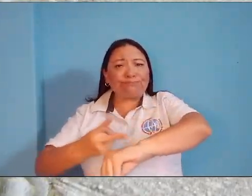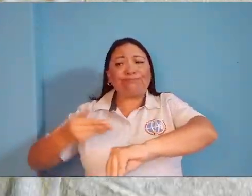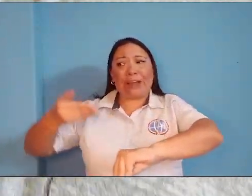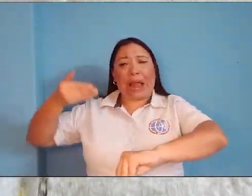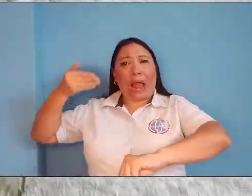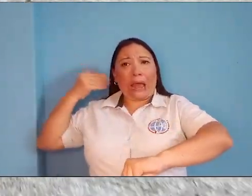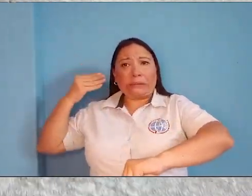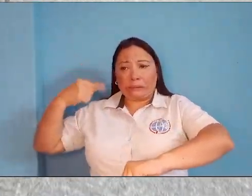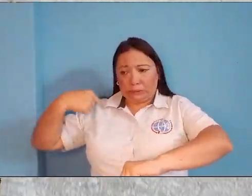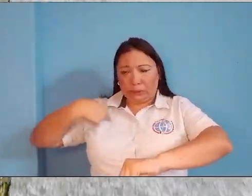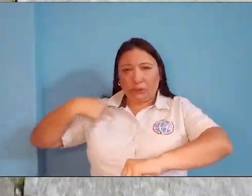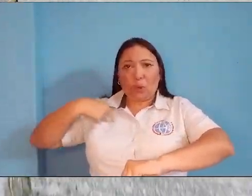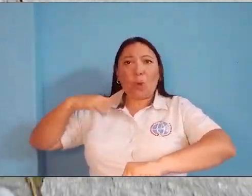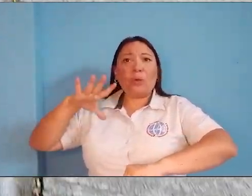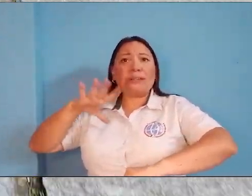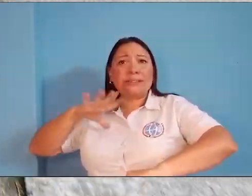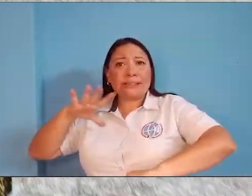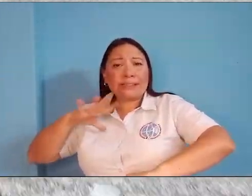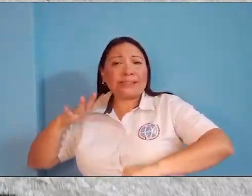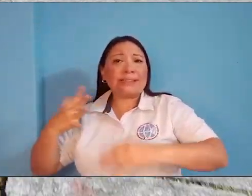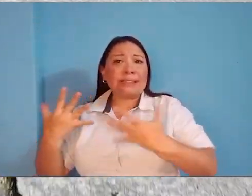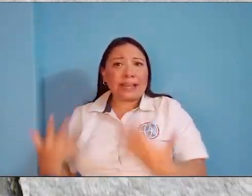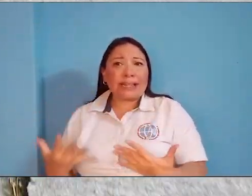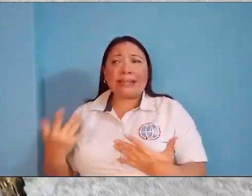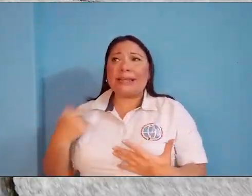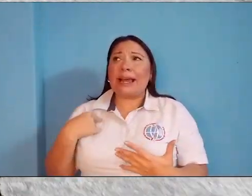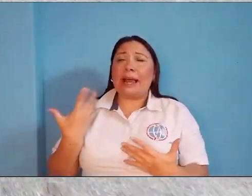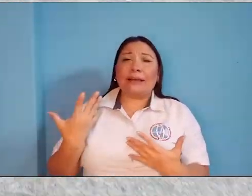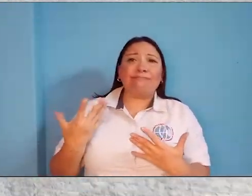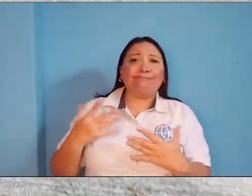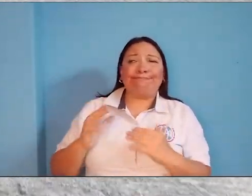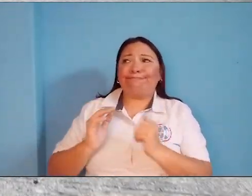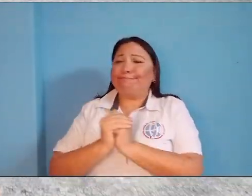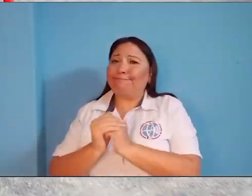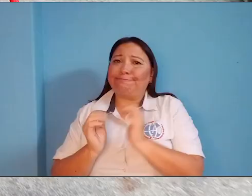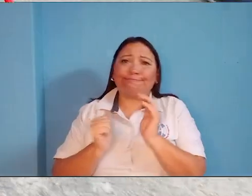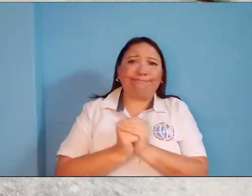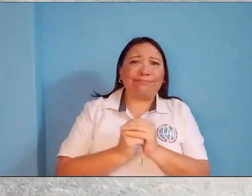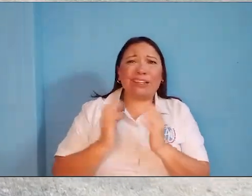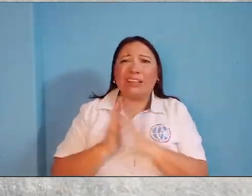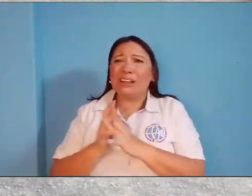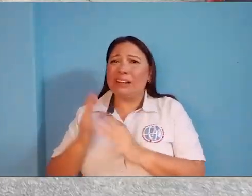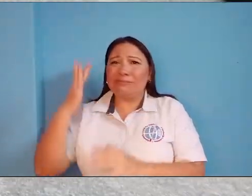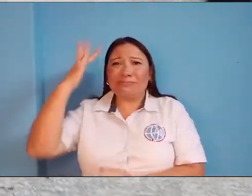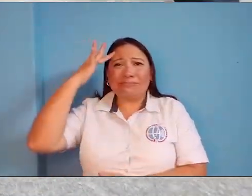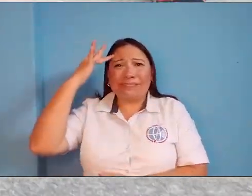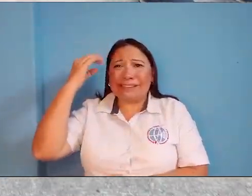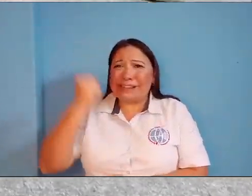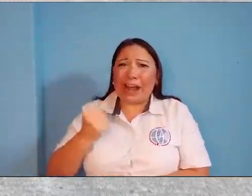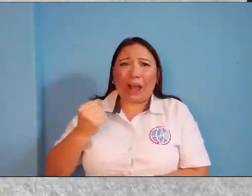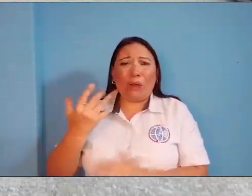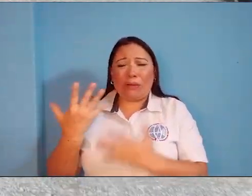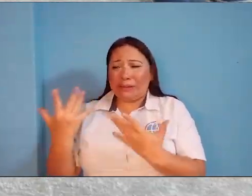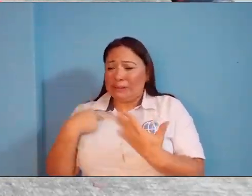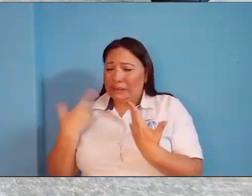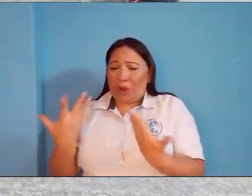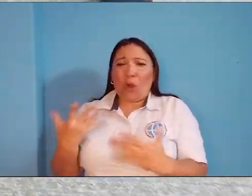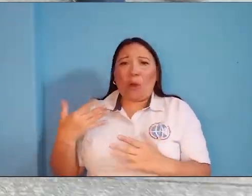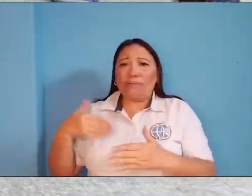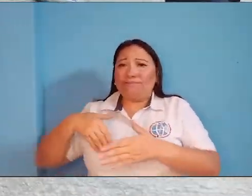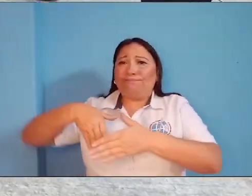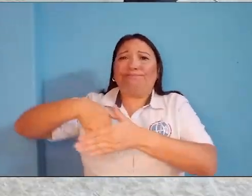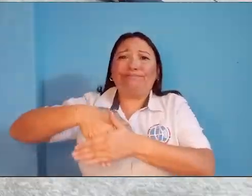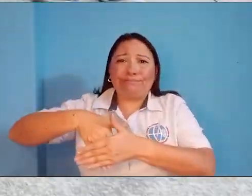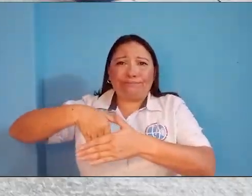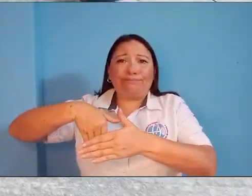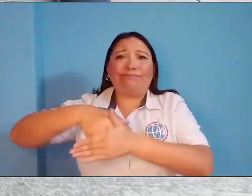mucho pánico, muchos obstáculos, sentía que ya mi vida no podría continuar, pero